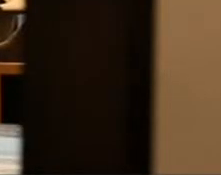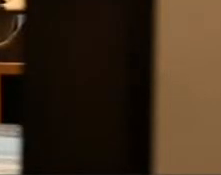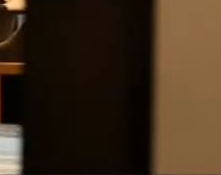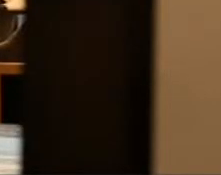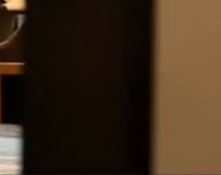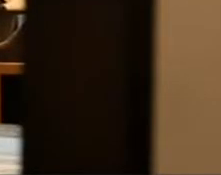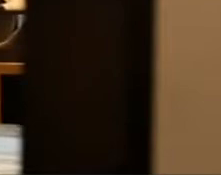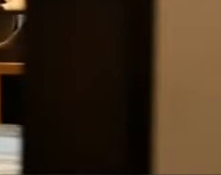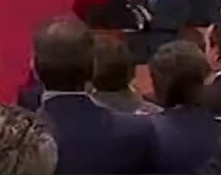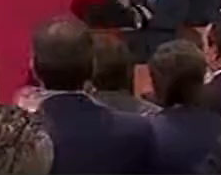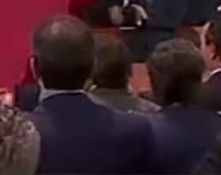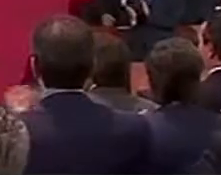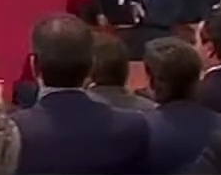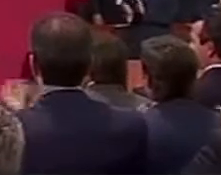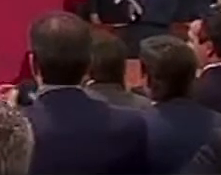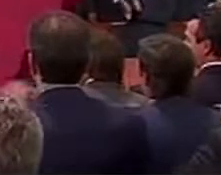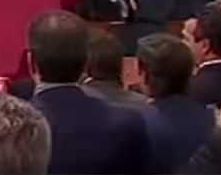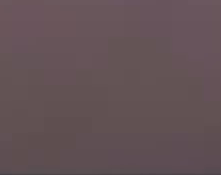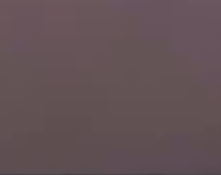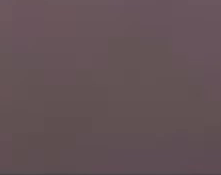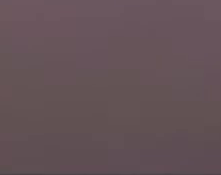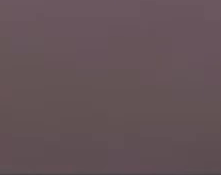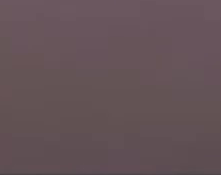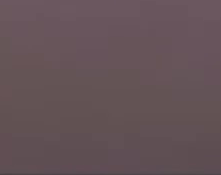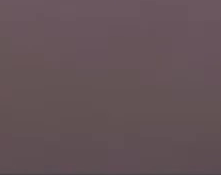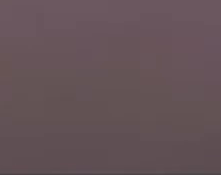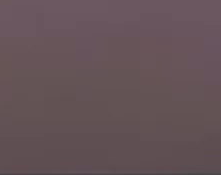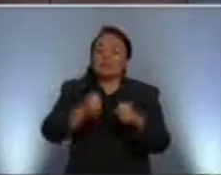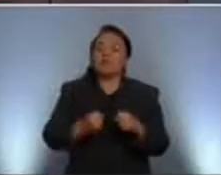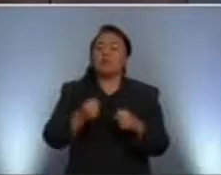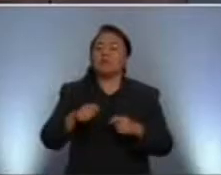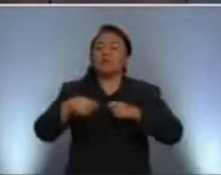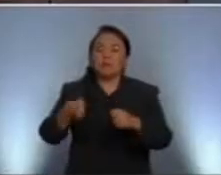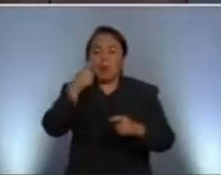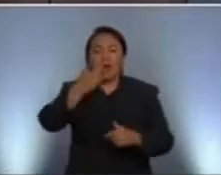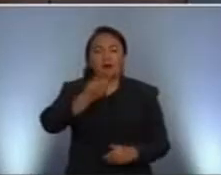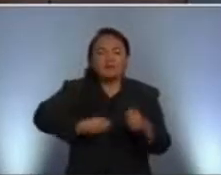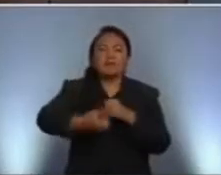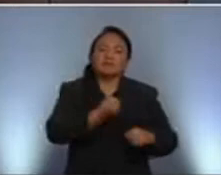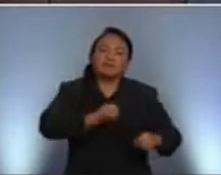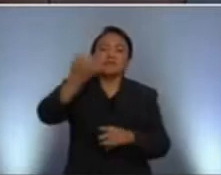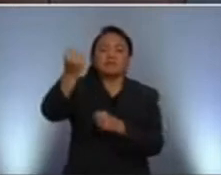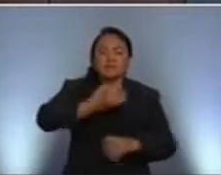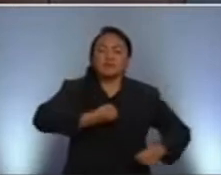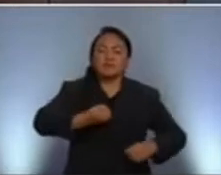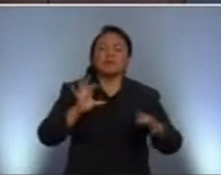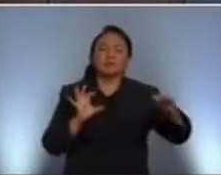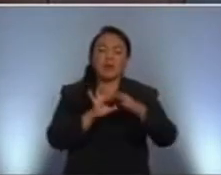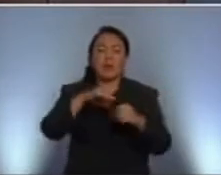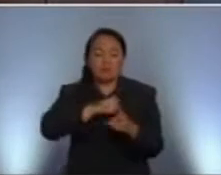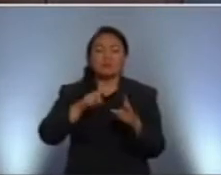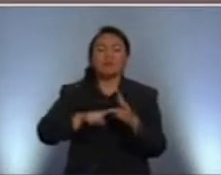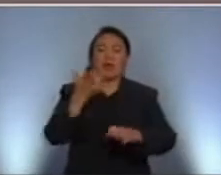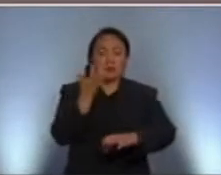la lucha contra la corrupción. El presidente de México, Enrique Peña Nieto, cree en el diálogo, pero no está dispuesto a ceder en los intereses de su